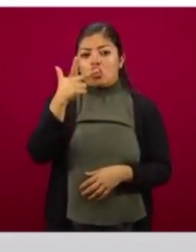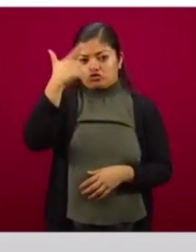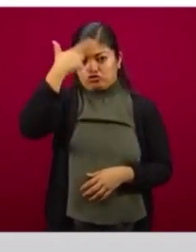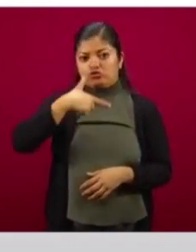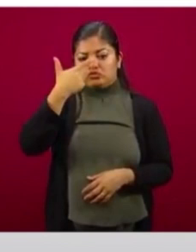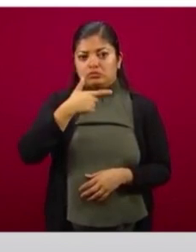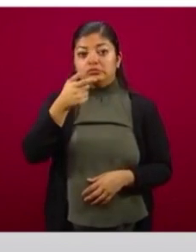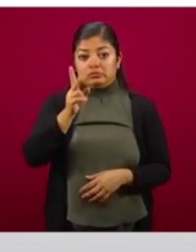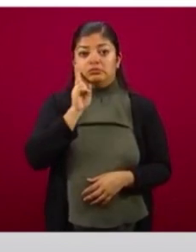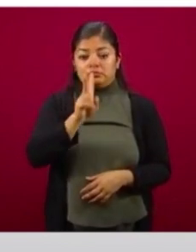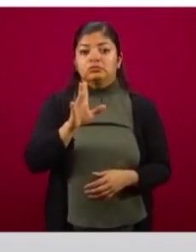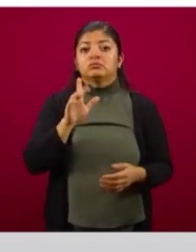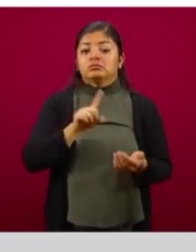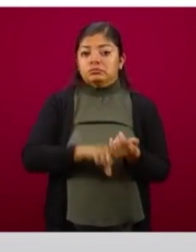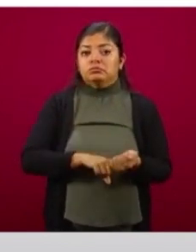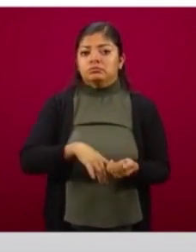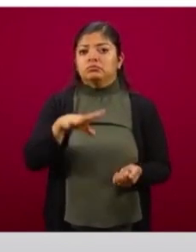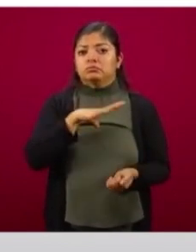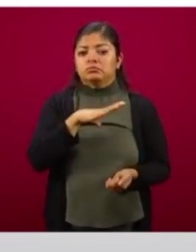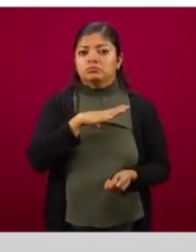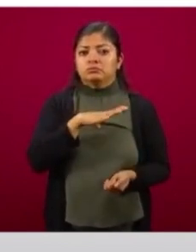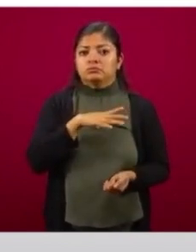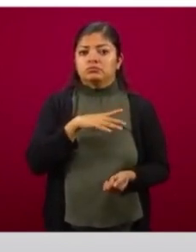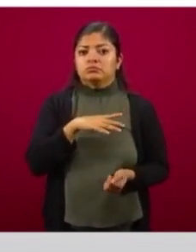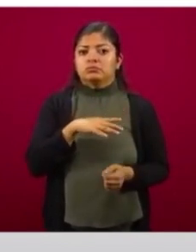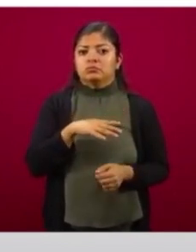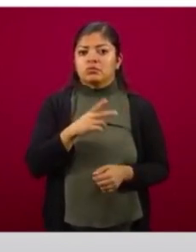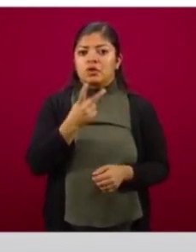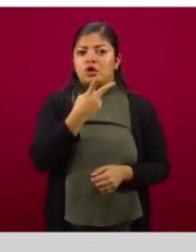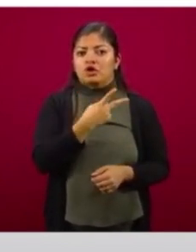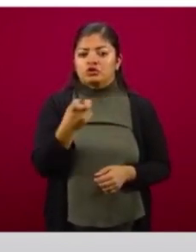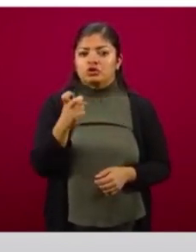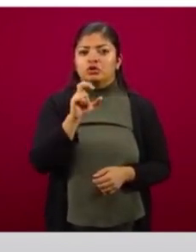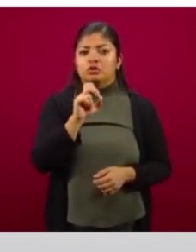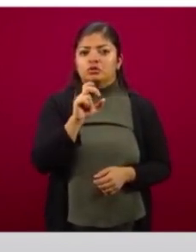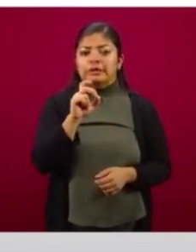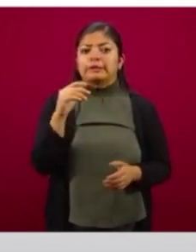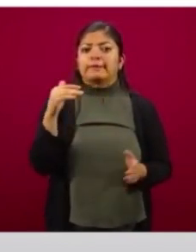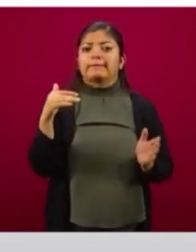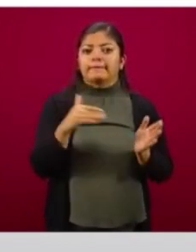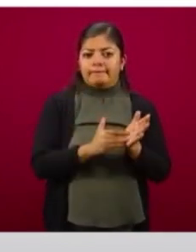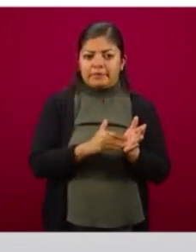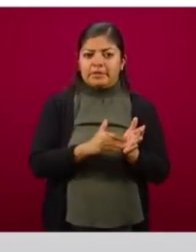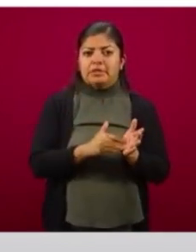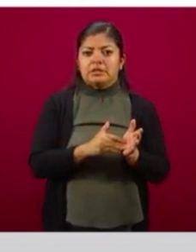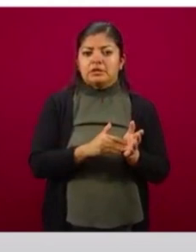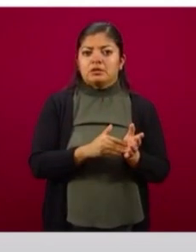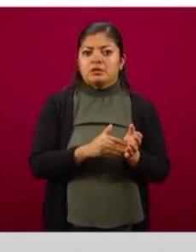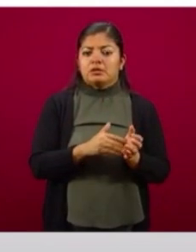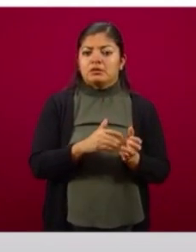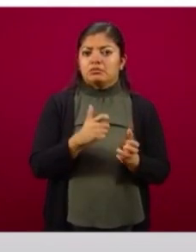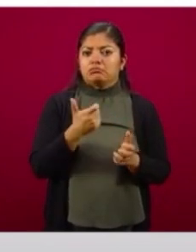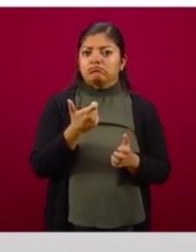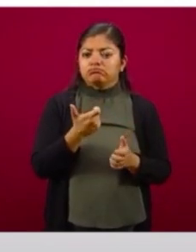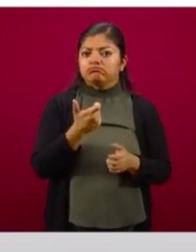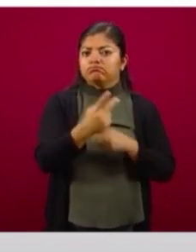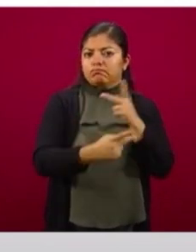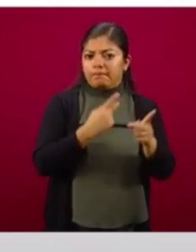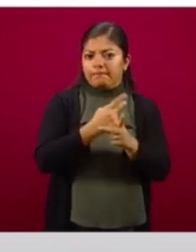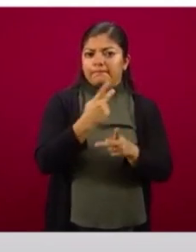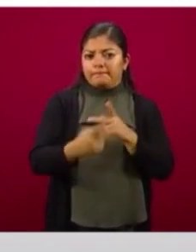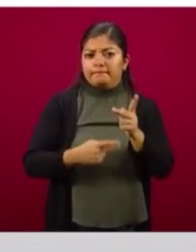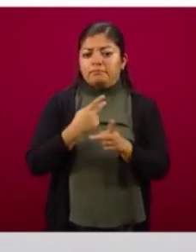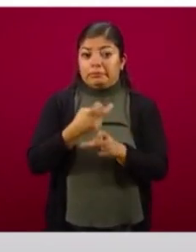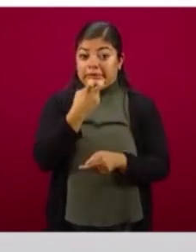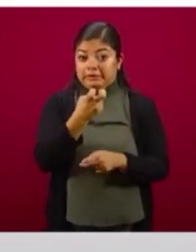ya hay más de 230,000 créditos, y más, esto es muy